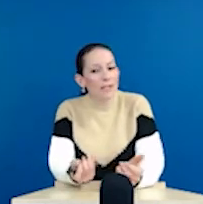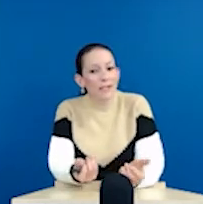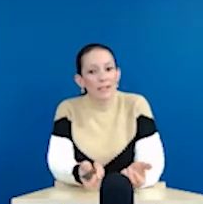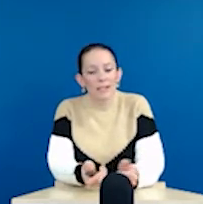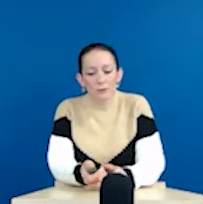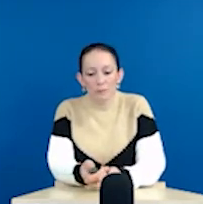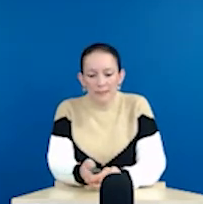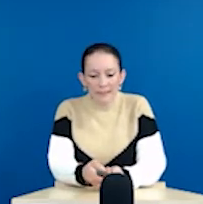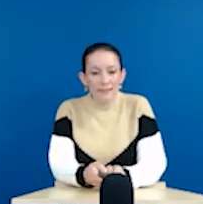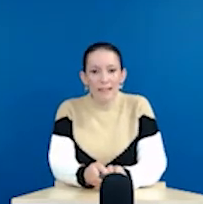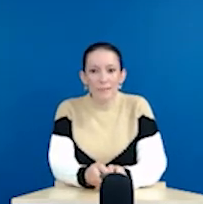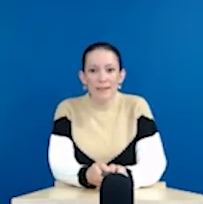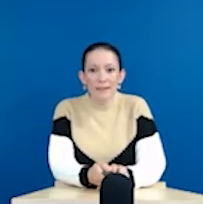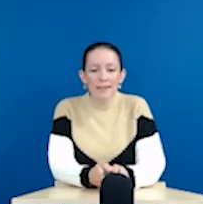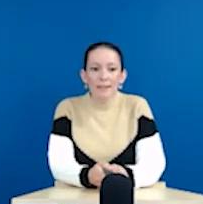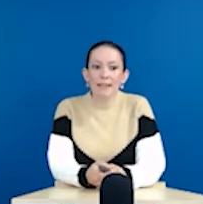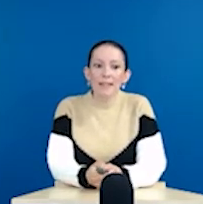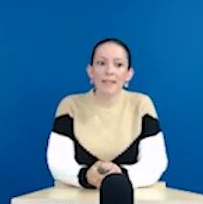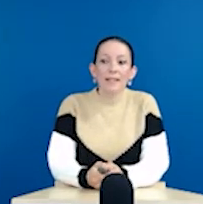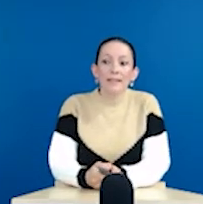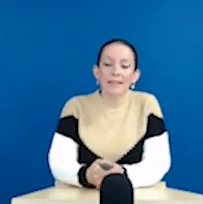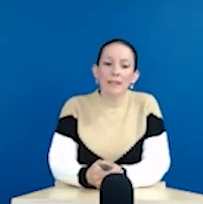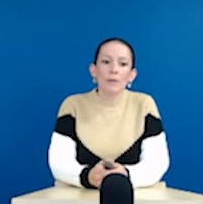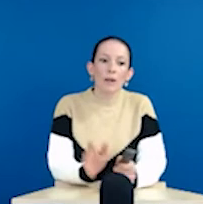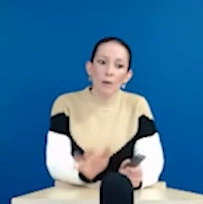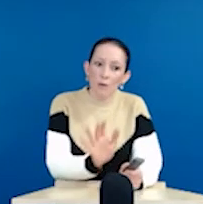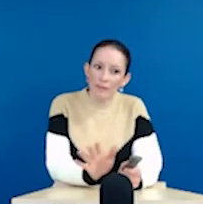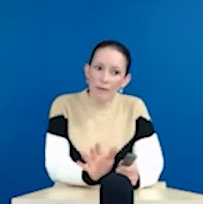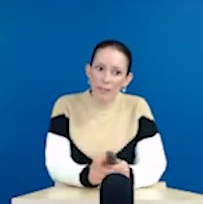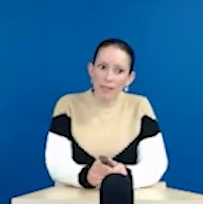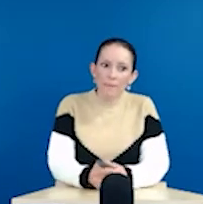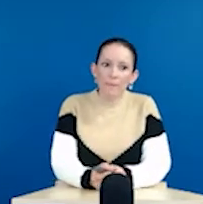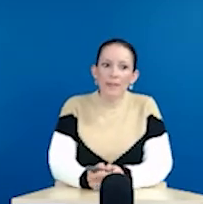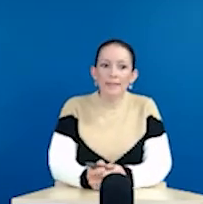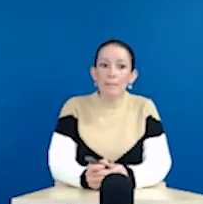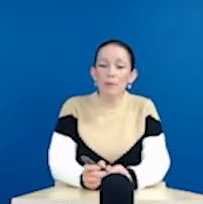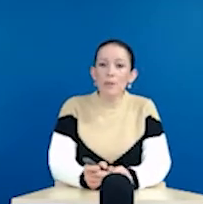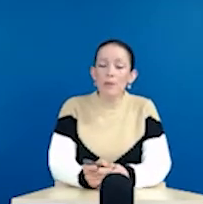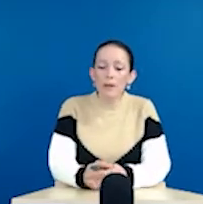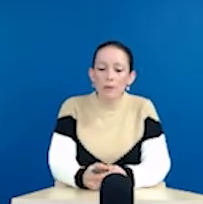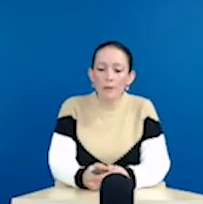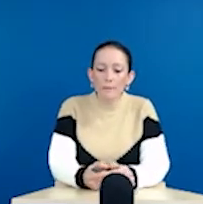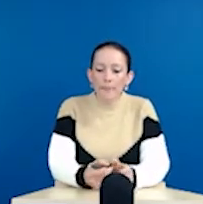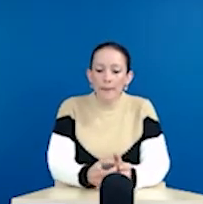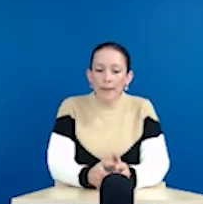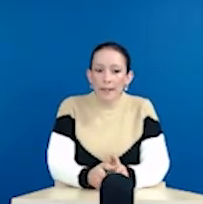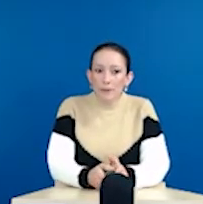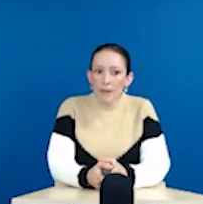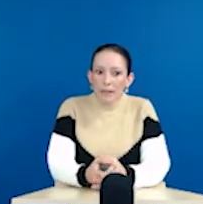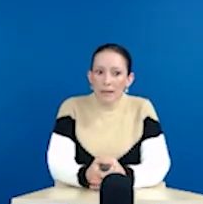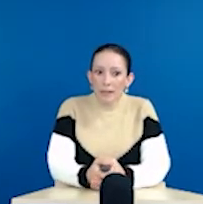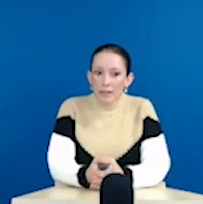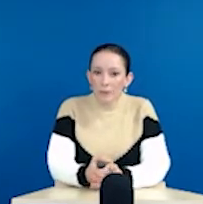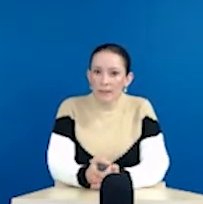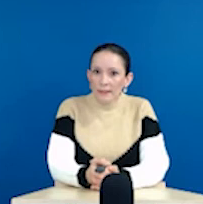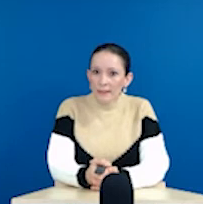mundo, porque estos pacientes realmente requieren de ese cuidador o de esa familia. Ese apoyo del cuidador es